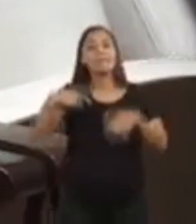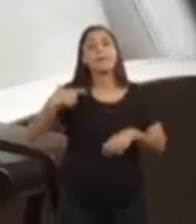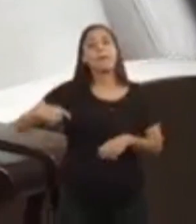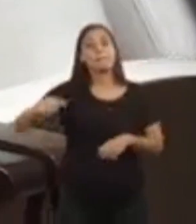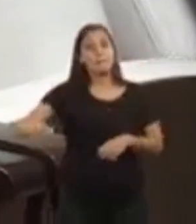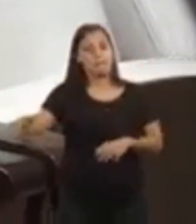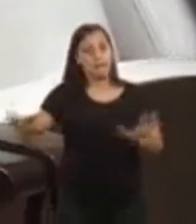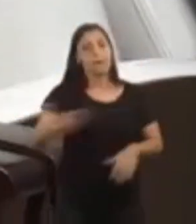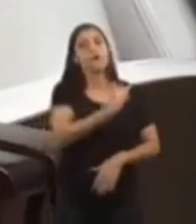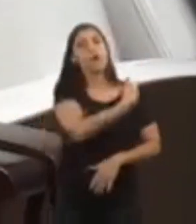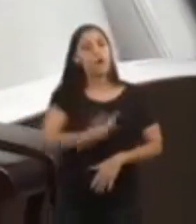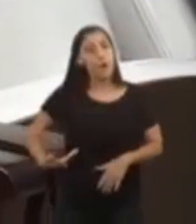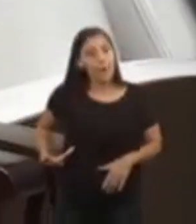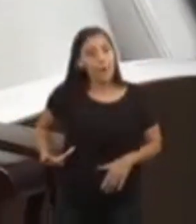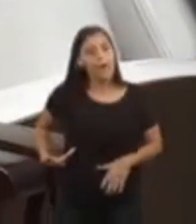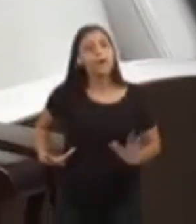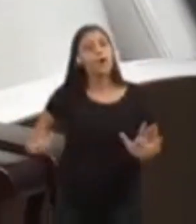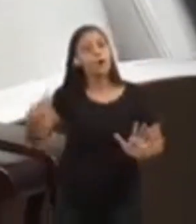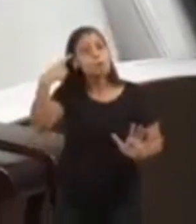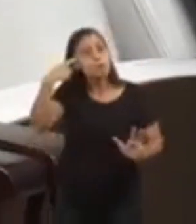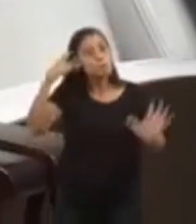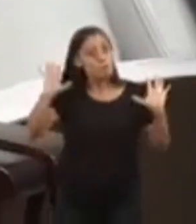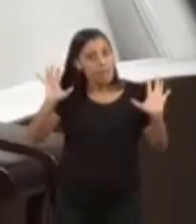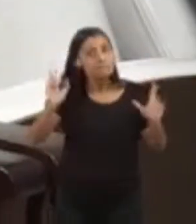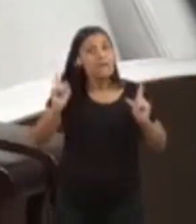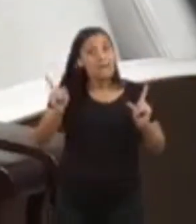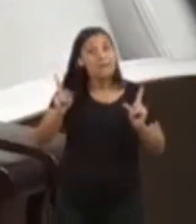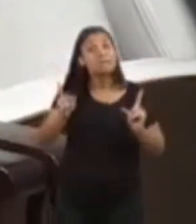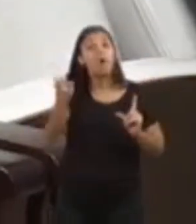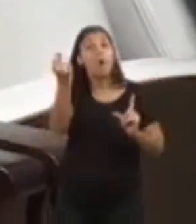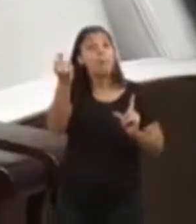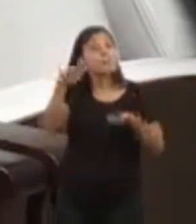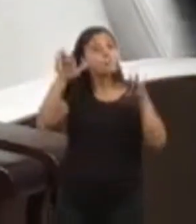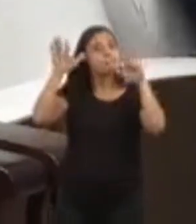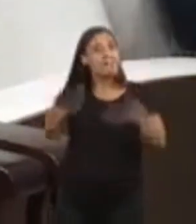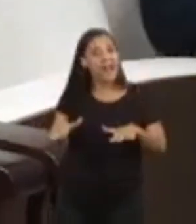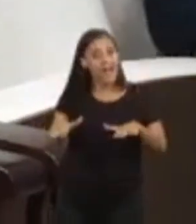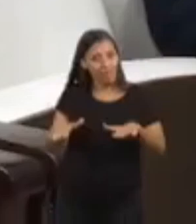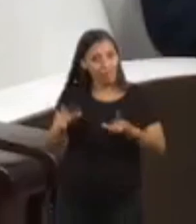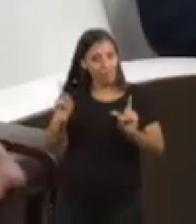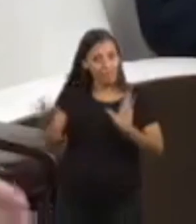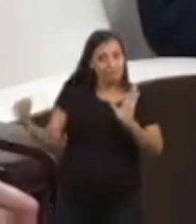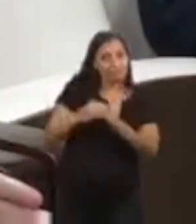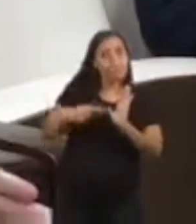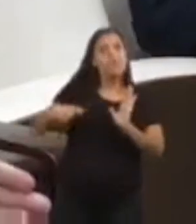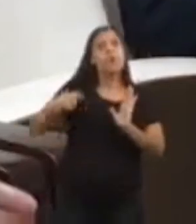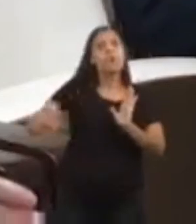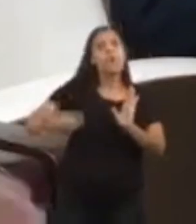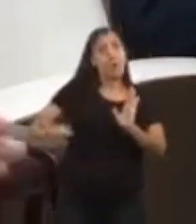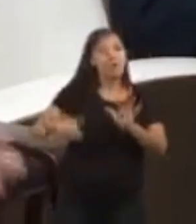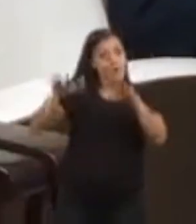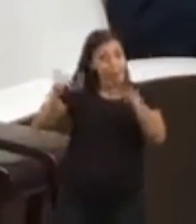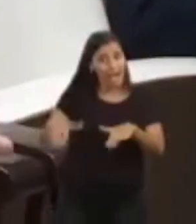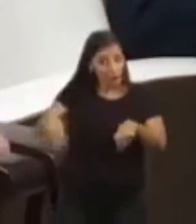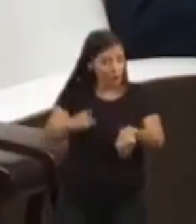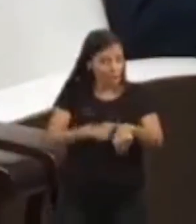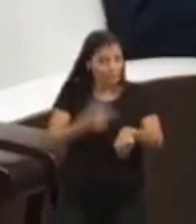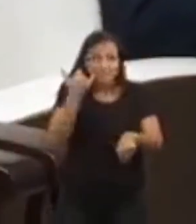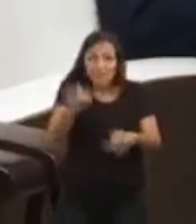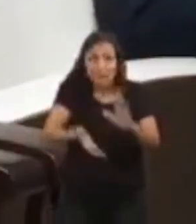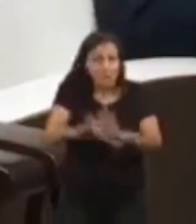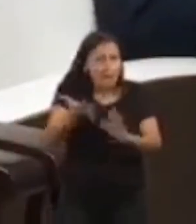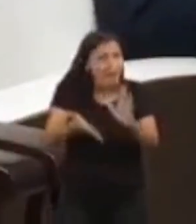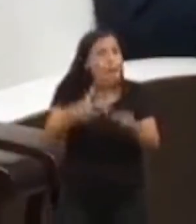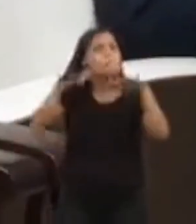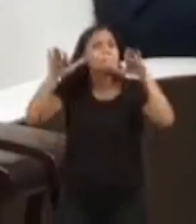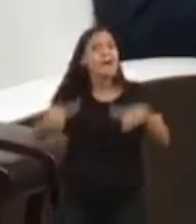gobierno era que este freno respecto de el valor de las cuotas se de de manera inmediata O sea que ya